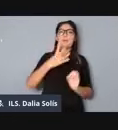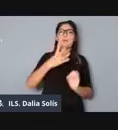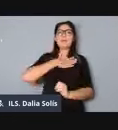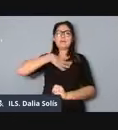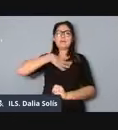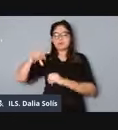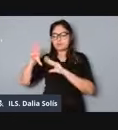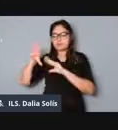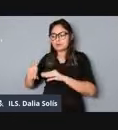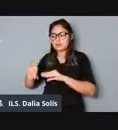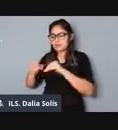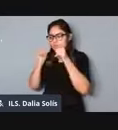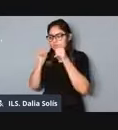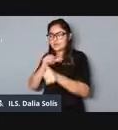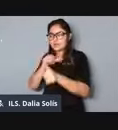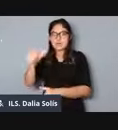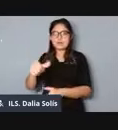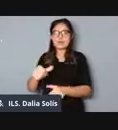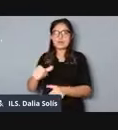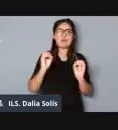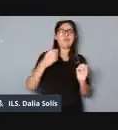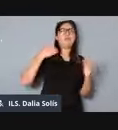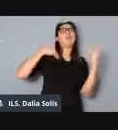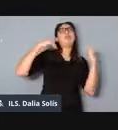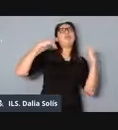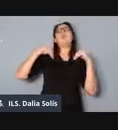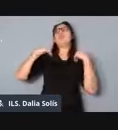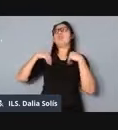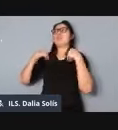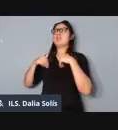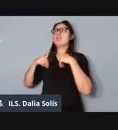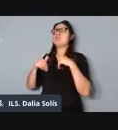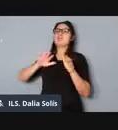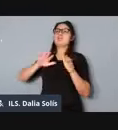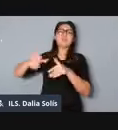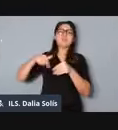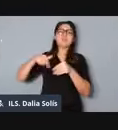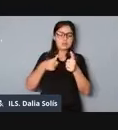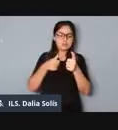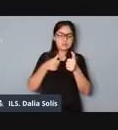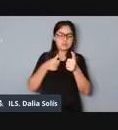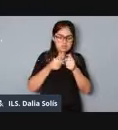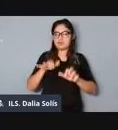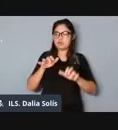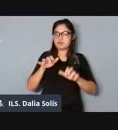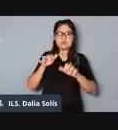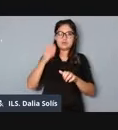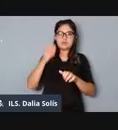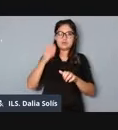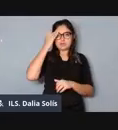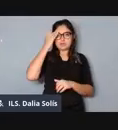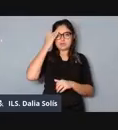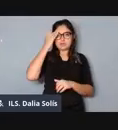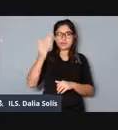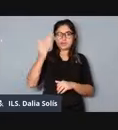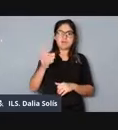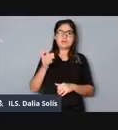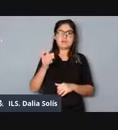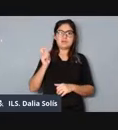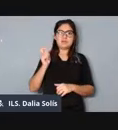diversión, ¿no? Lo que hablábamos en la administración del tiempo libre. Descuidé mi momento de relajamiento, de dormir, etcétera.